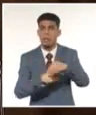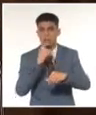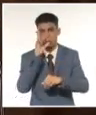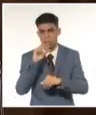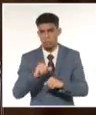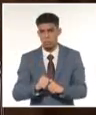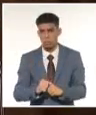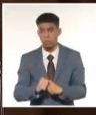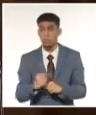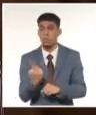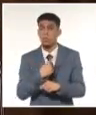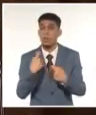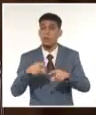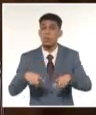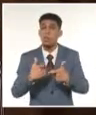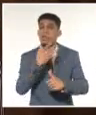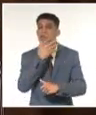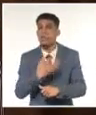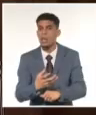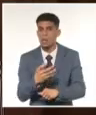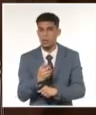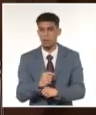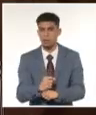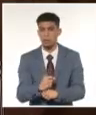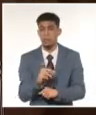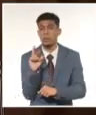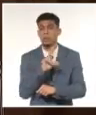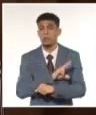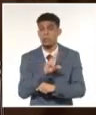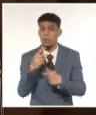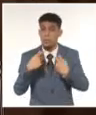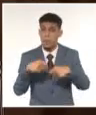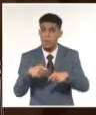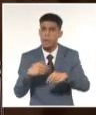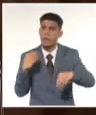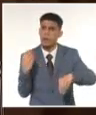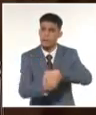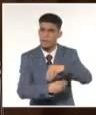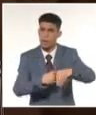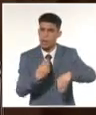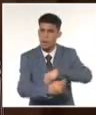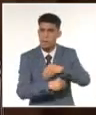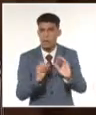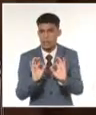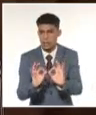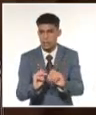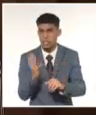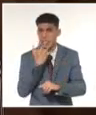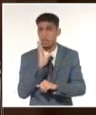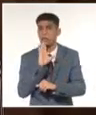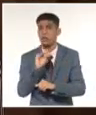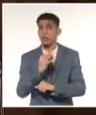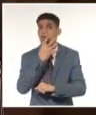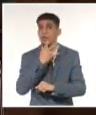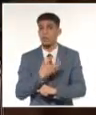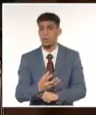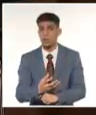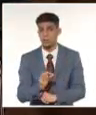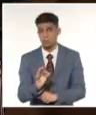de Fidel que la revolución está llamada a autocorregirse constantemente para no apartarse del rumbo